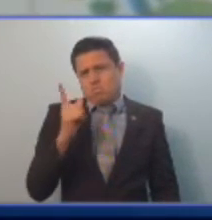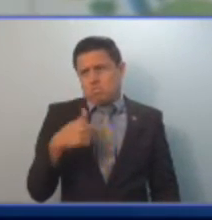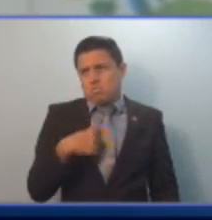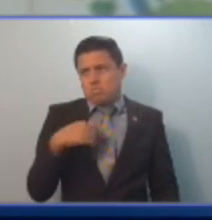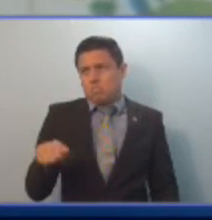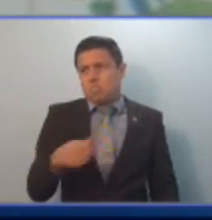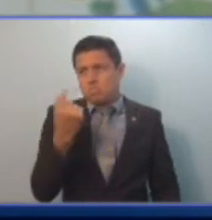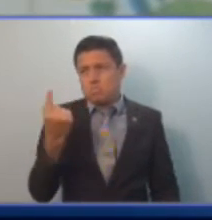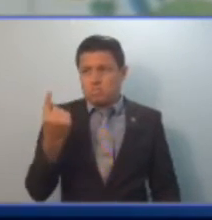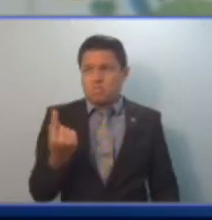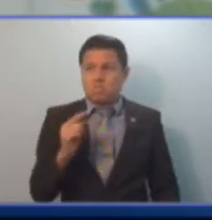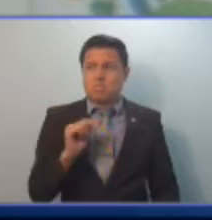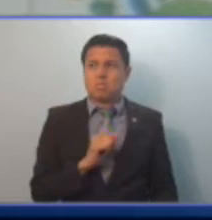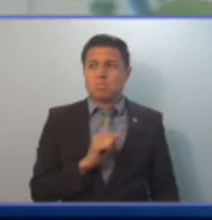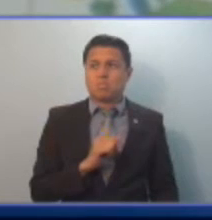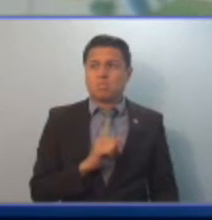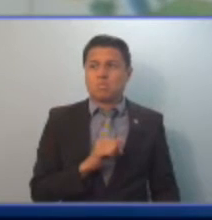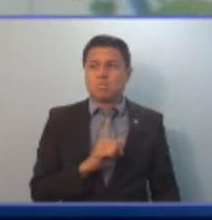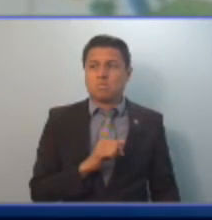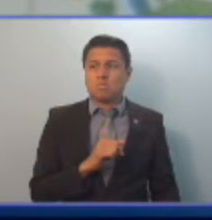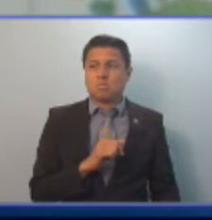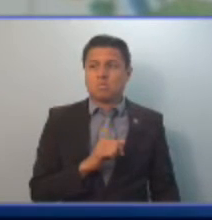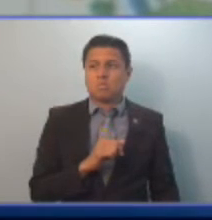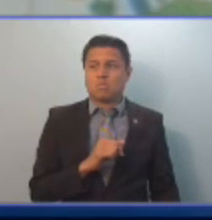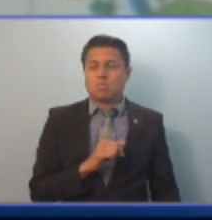un dramaturgo